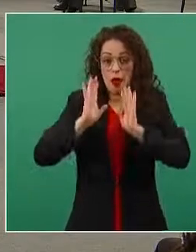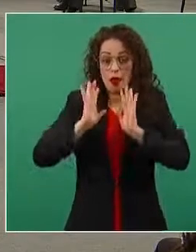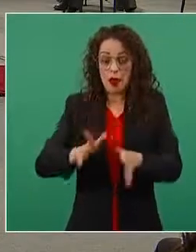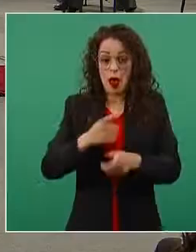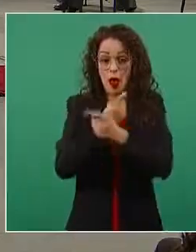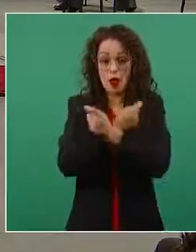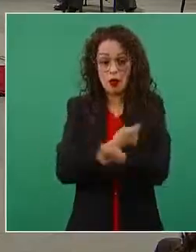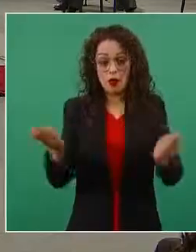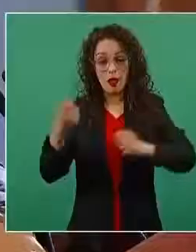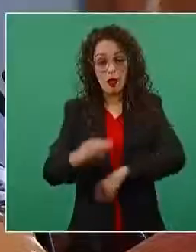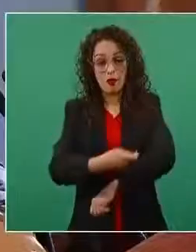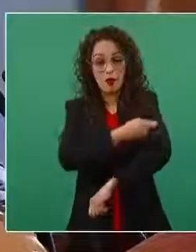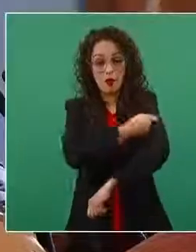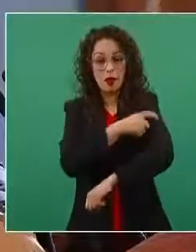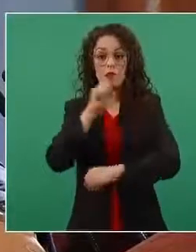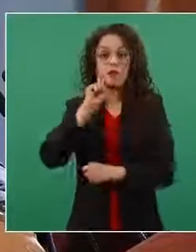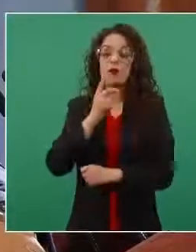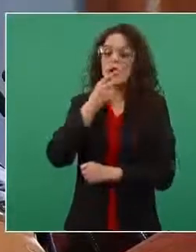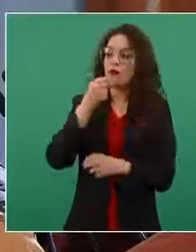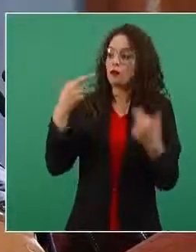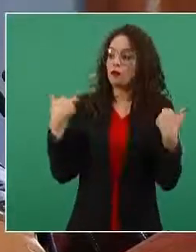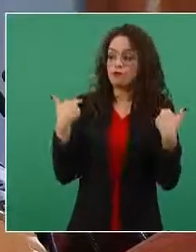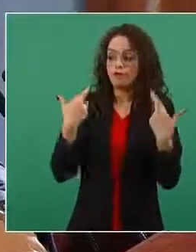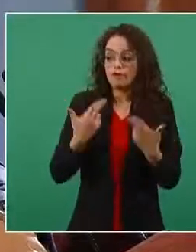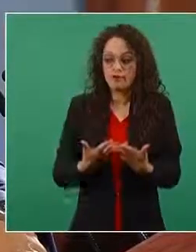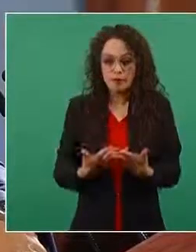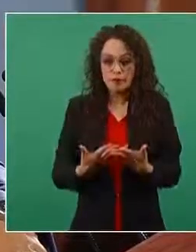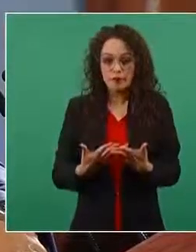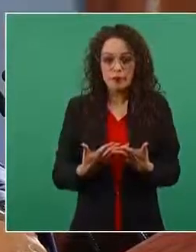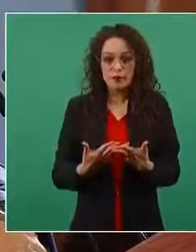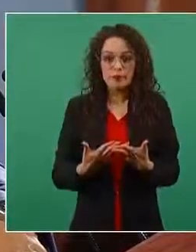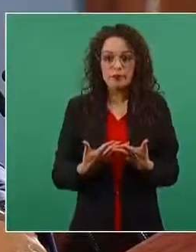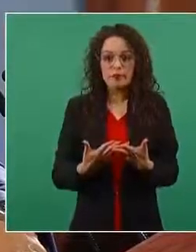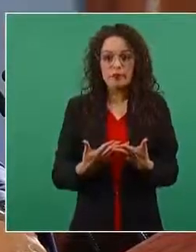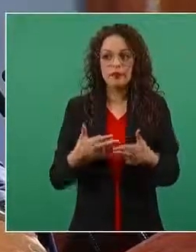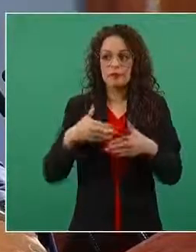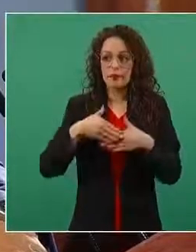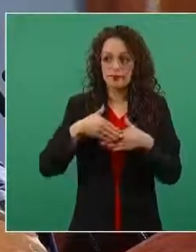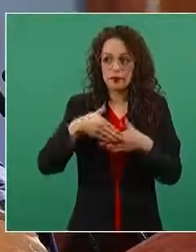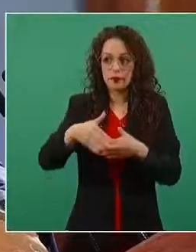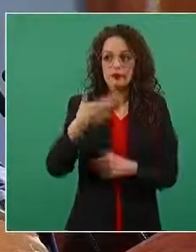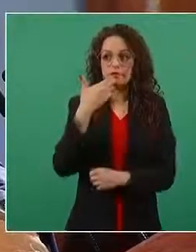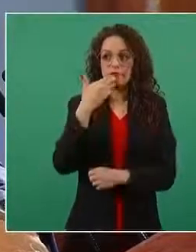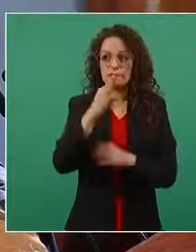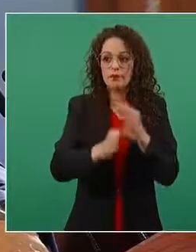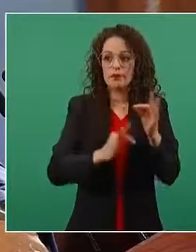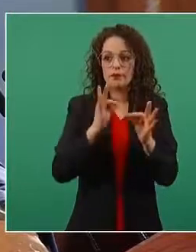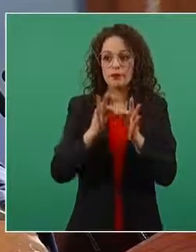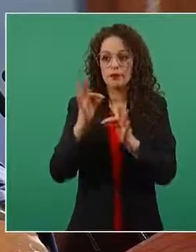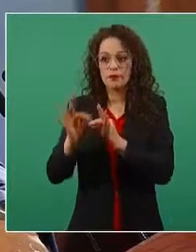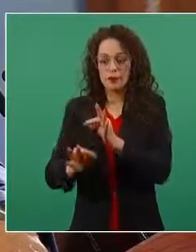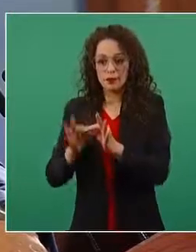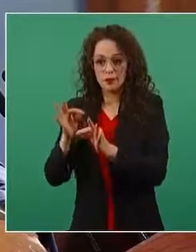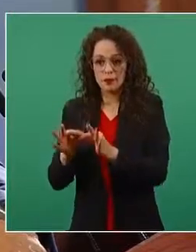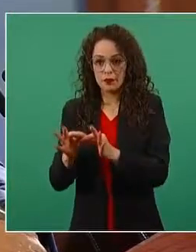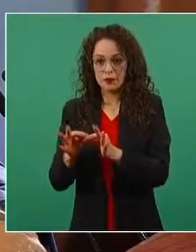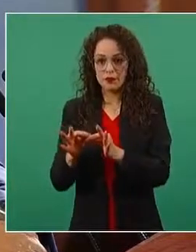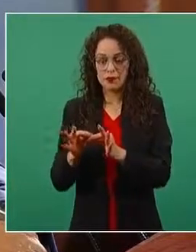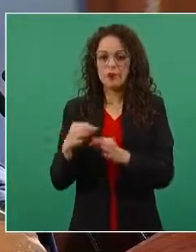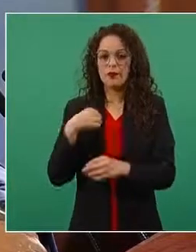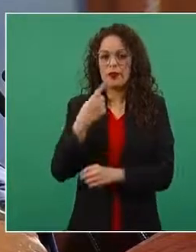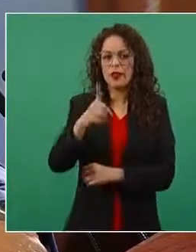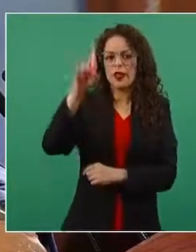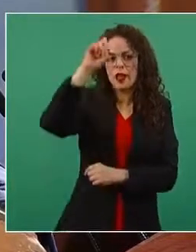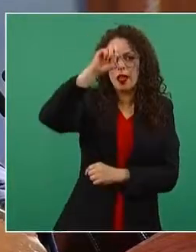los maestros, pasando el tiempo adecuado, correspondiente, lo que se